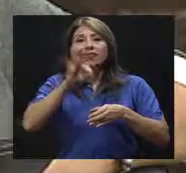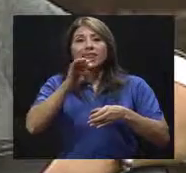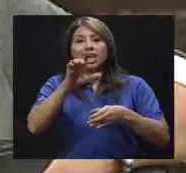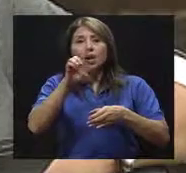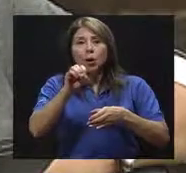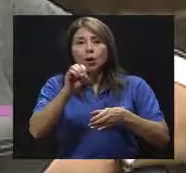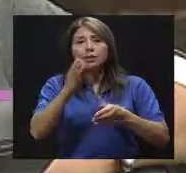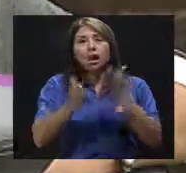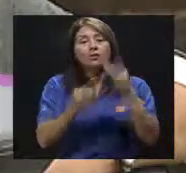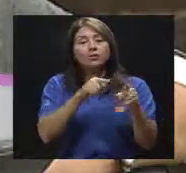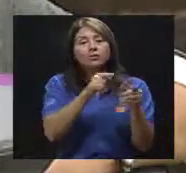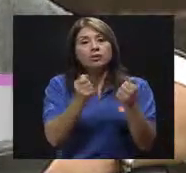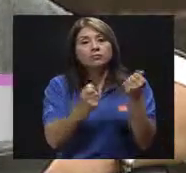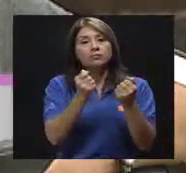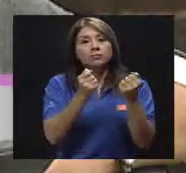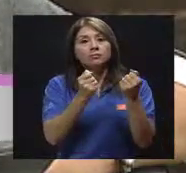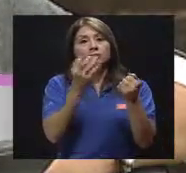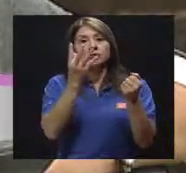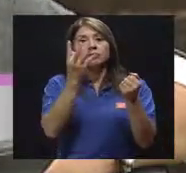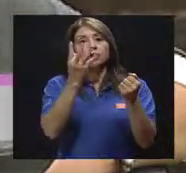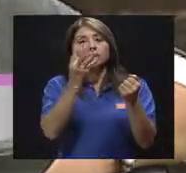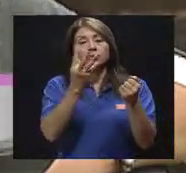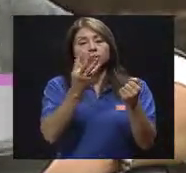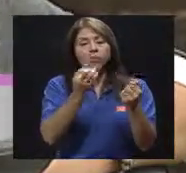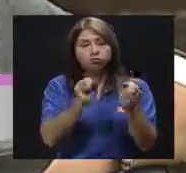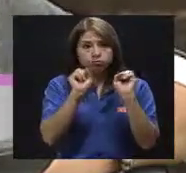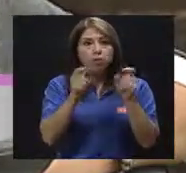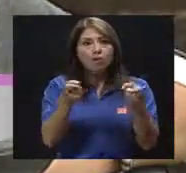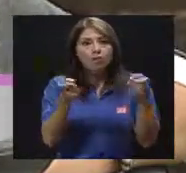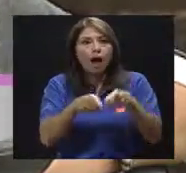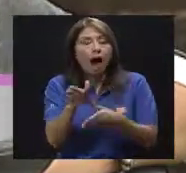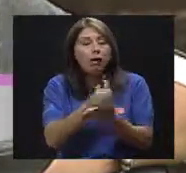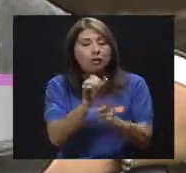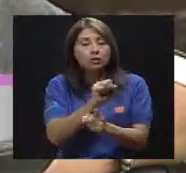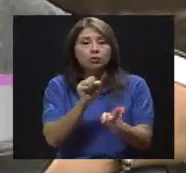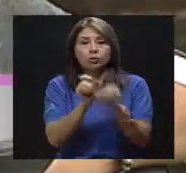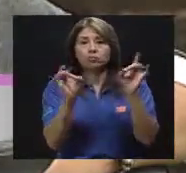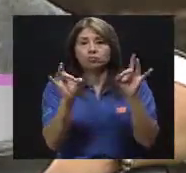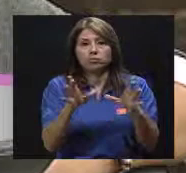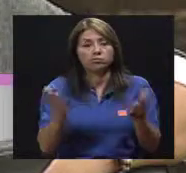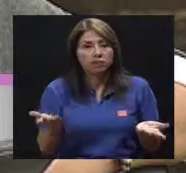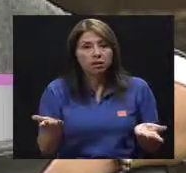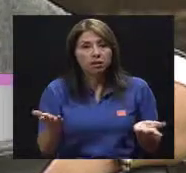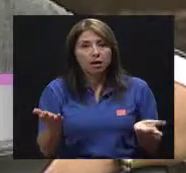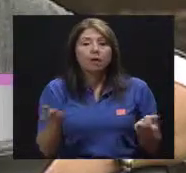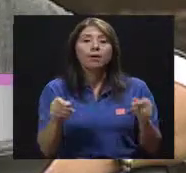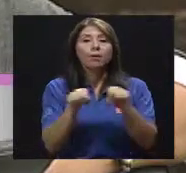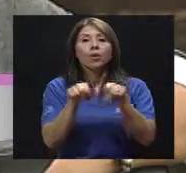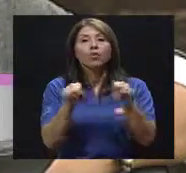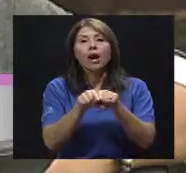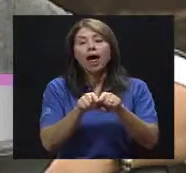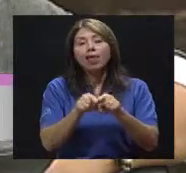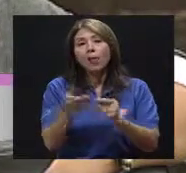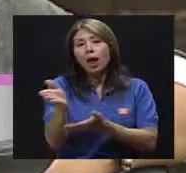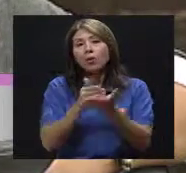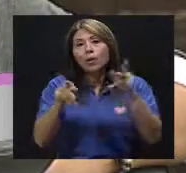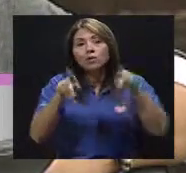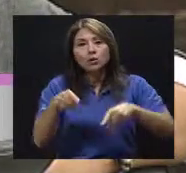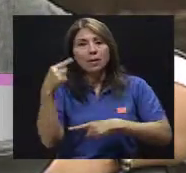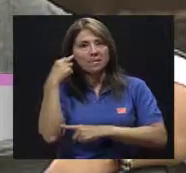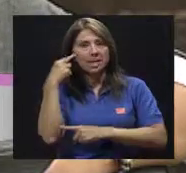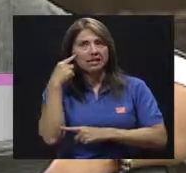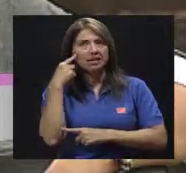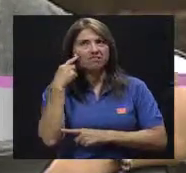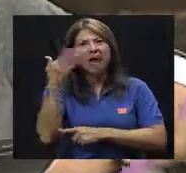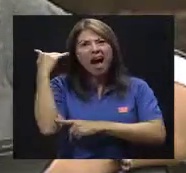mismo efecto se va a dormir, y entonces eso pues se convierte en un problema para el resto de los ciudadanos, ¿verdad? Por otro lado, alguien podría pensar